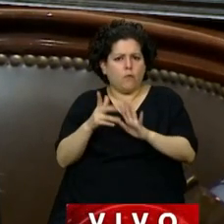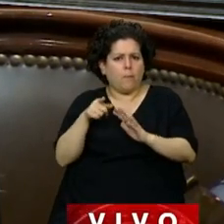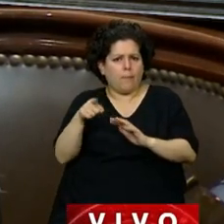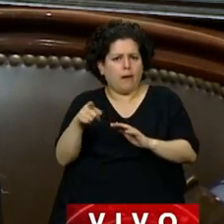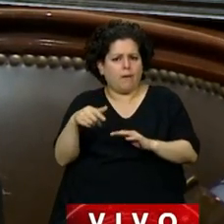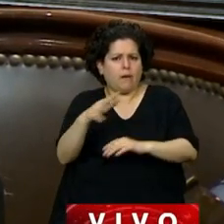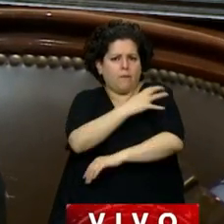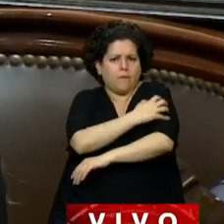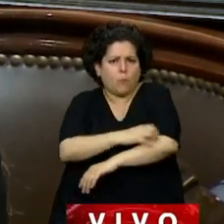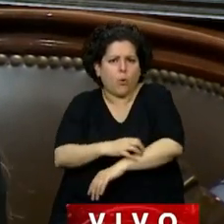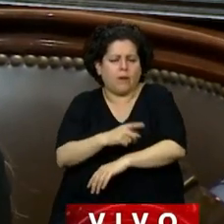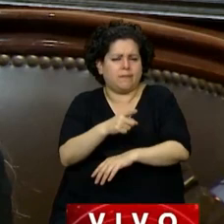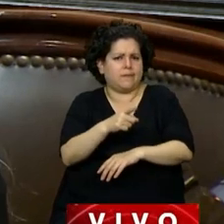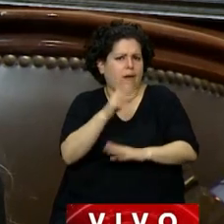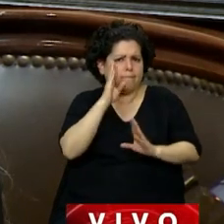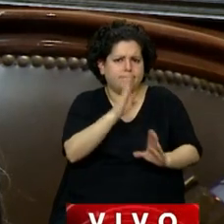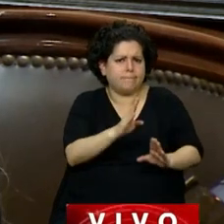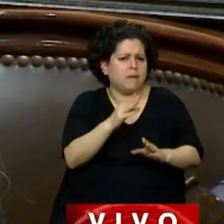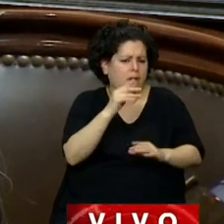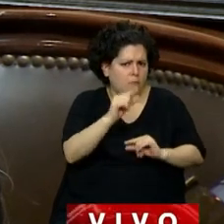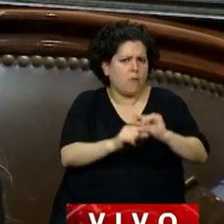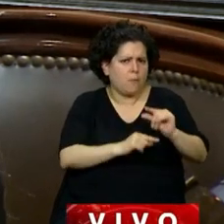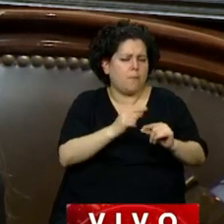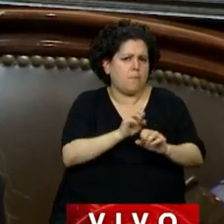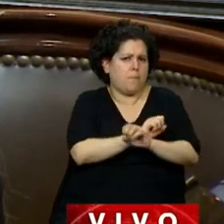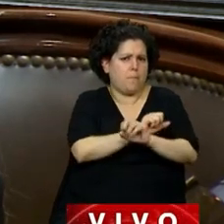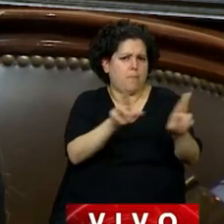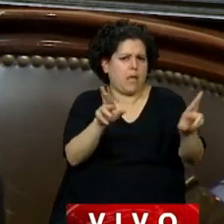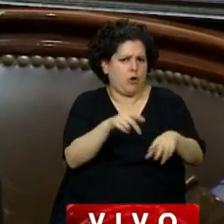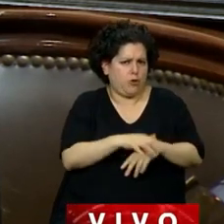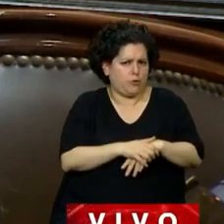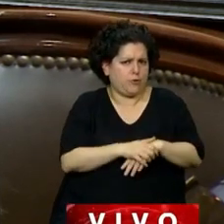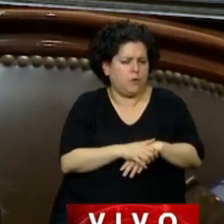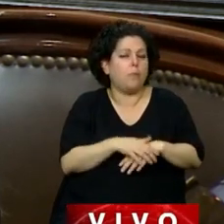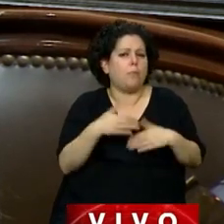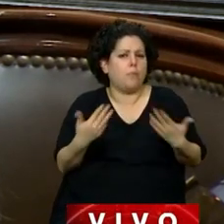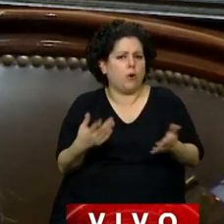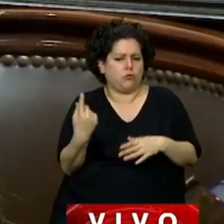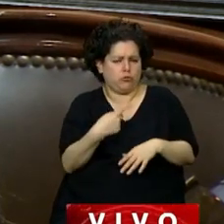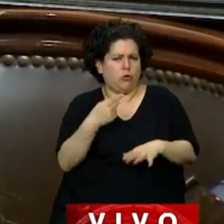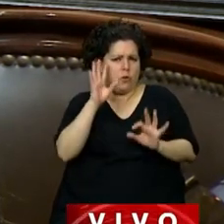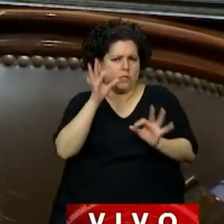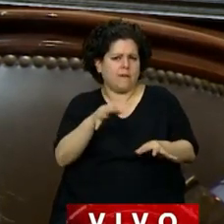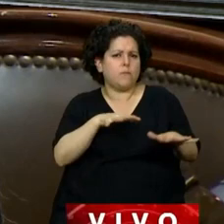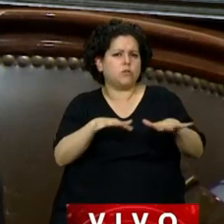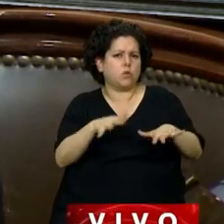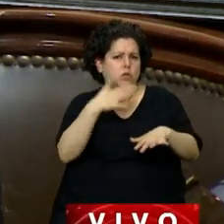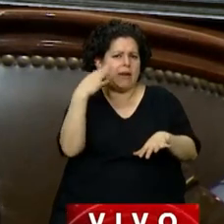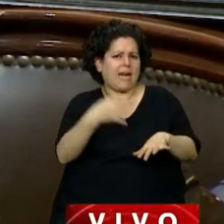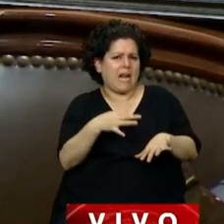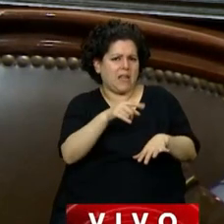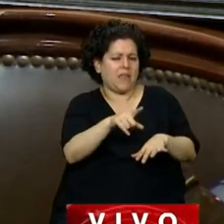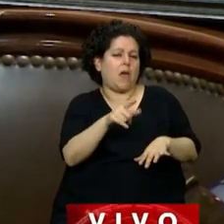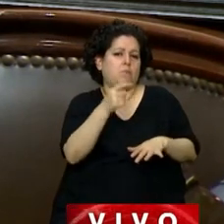flagelo de la pobreza, que recrudece cada día más y es por todos conocida la realidad que se vive en la ciudad